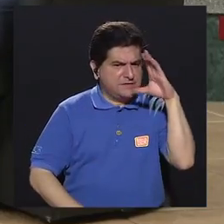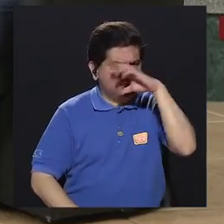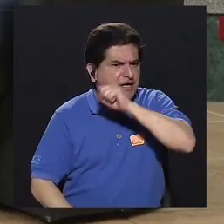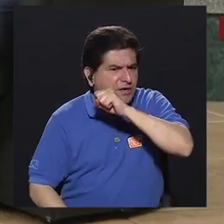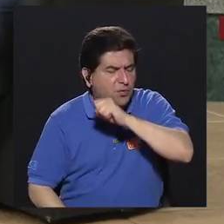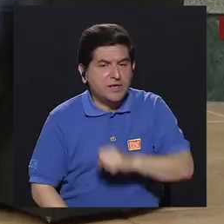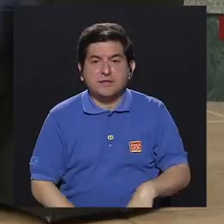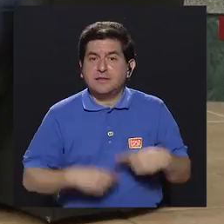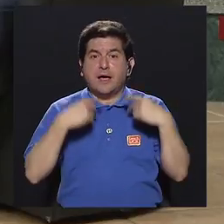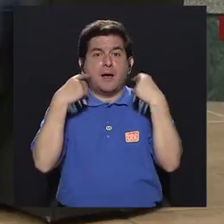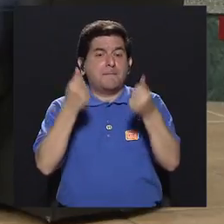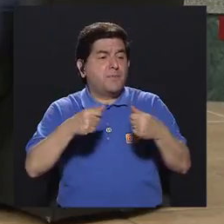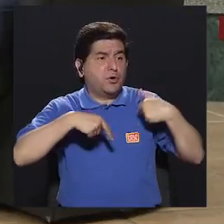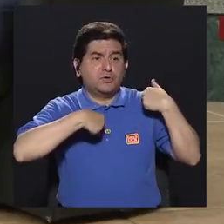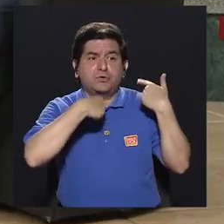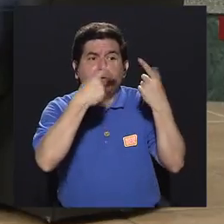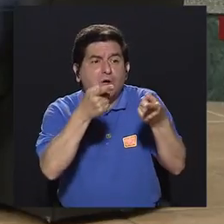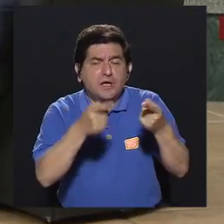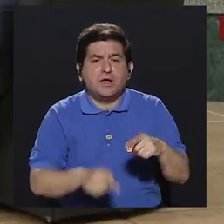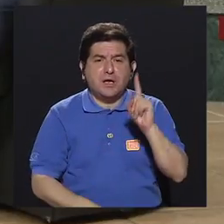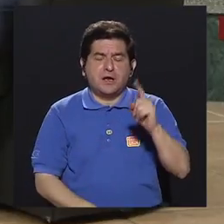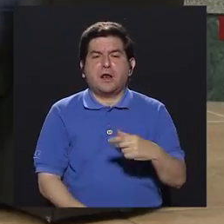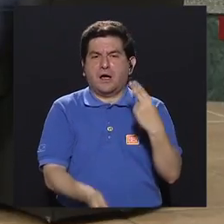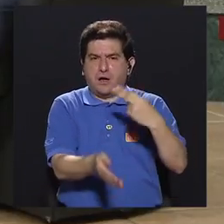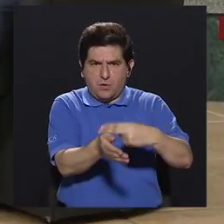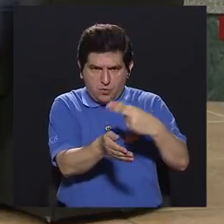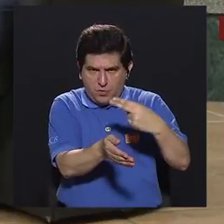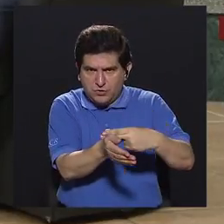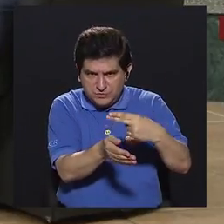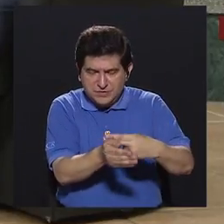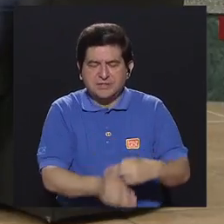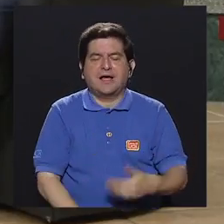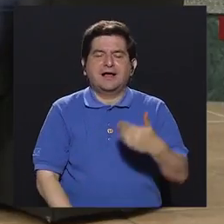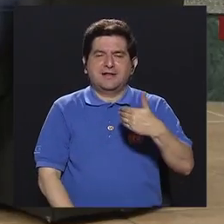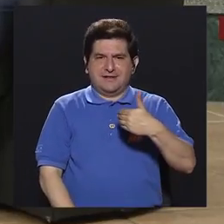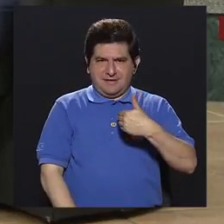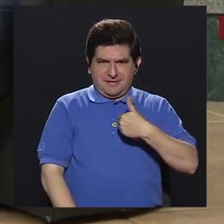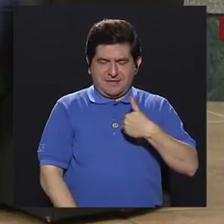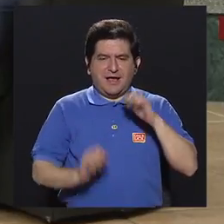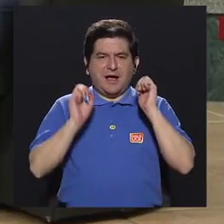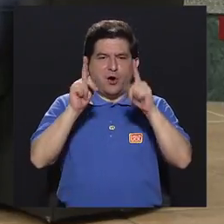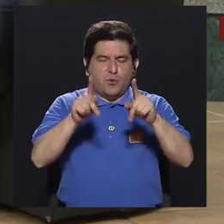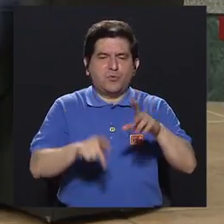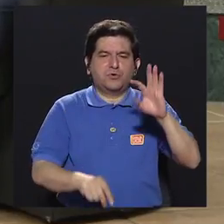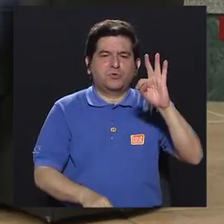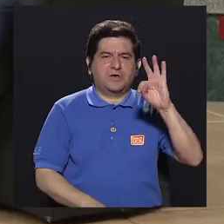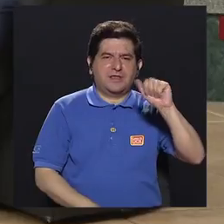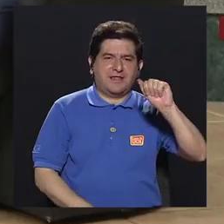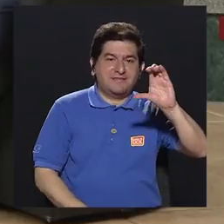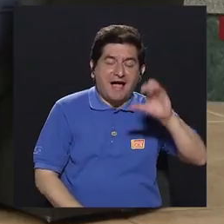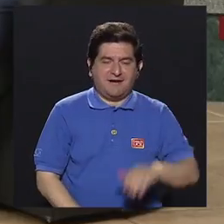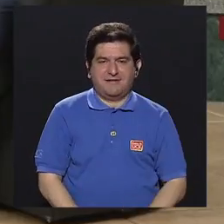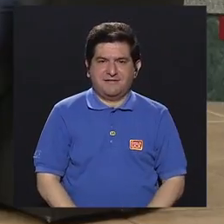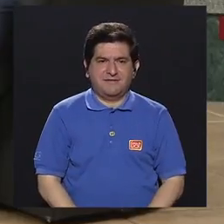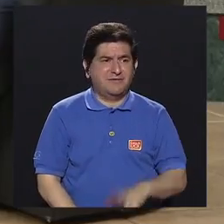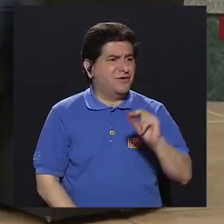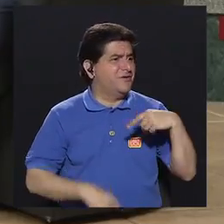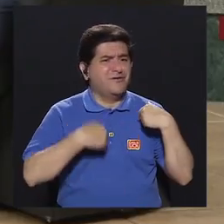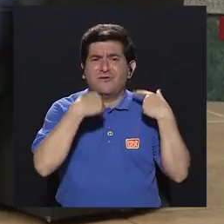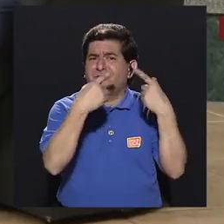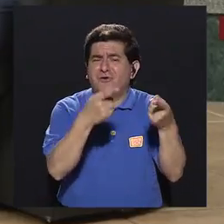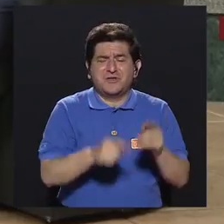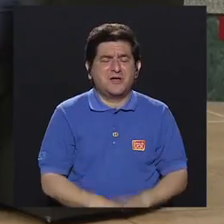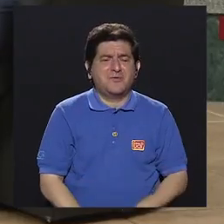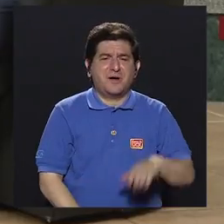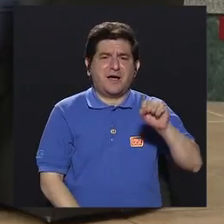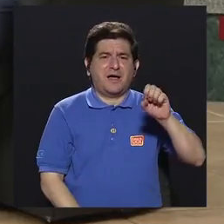reconoce, hay que trasladarla de manera inmediata a un centro que tenga disponibilidad para hacer un TAC. No vale la pena